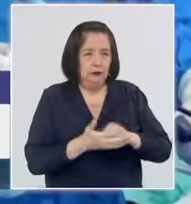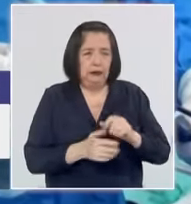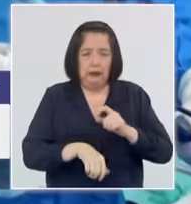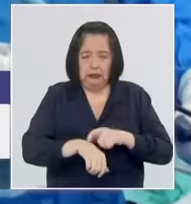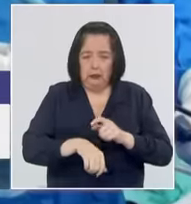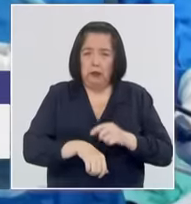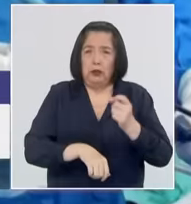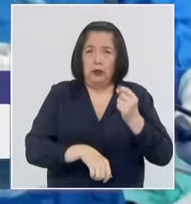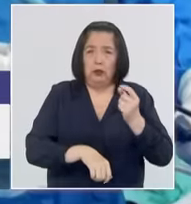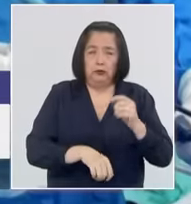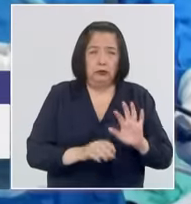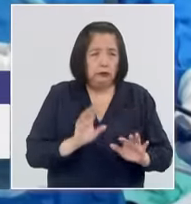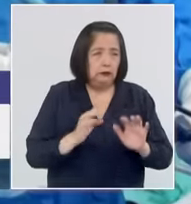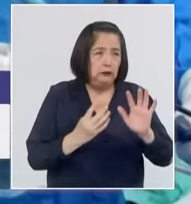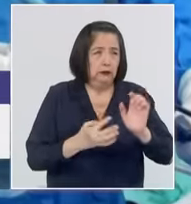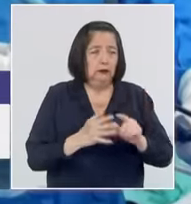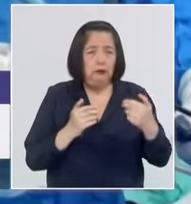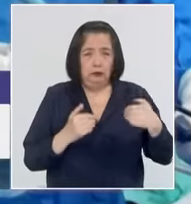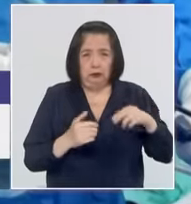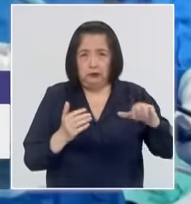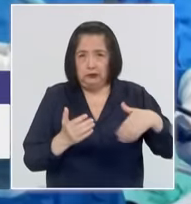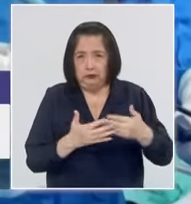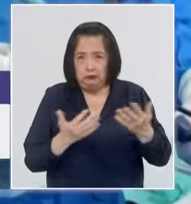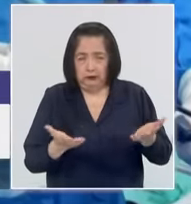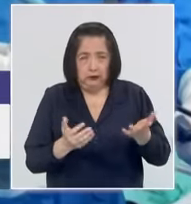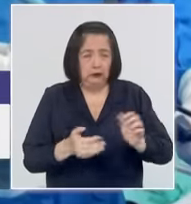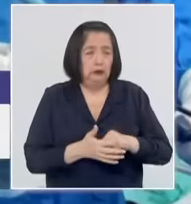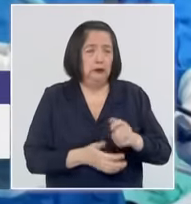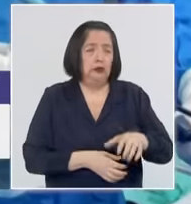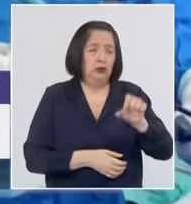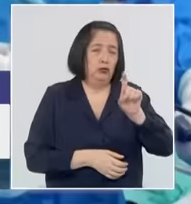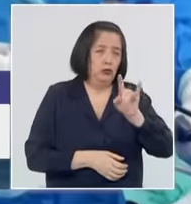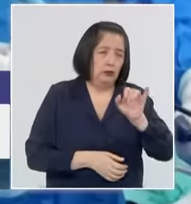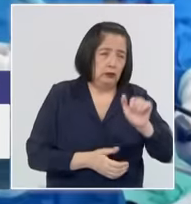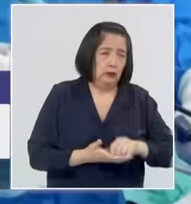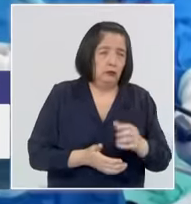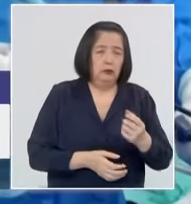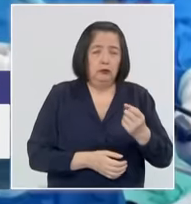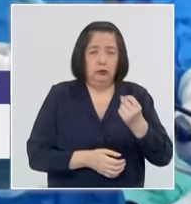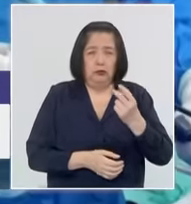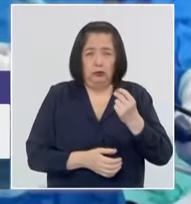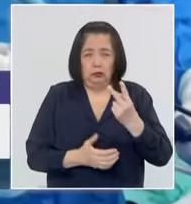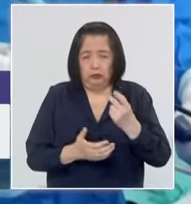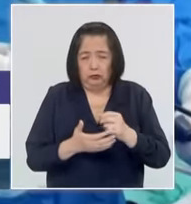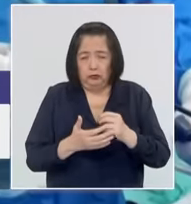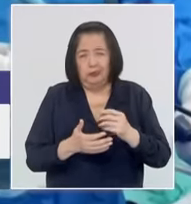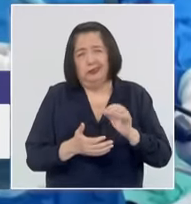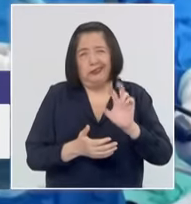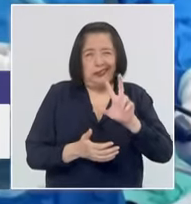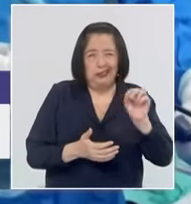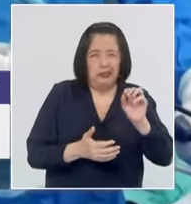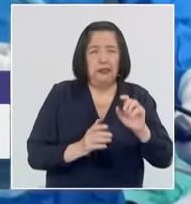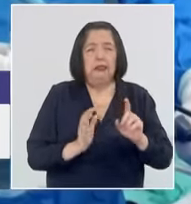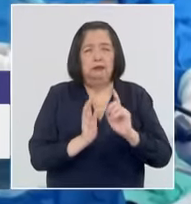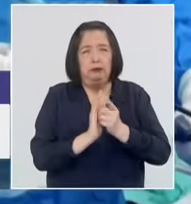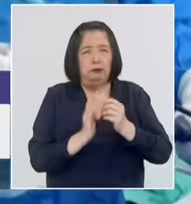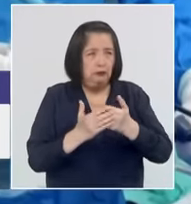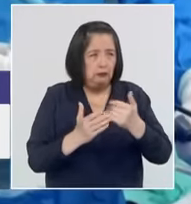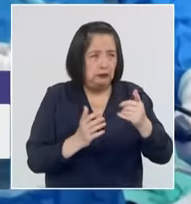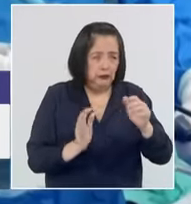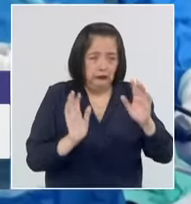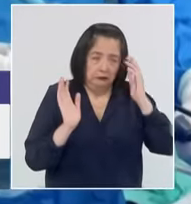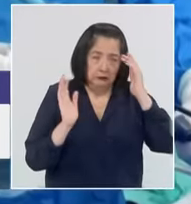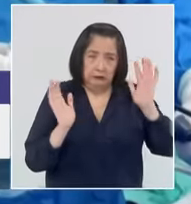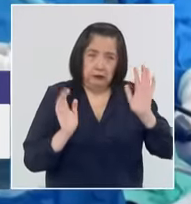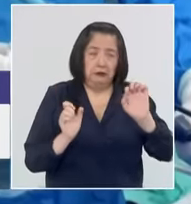Nosotros ya nos encontrábamos aquí registrando estas imágenes. Su salud ingresó cerca de media hora antes también y sigue aún en el interior. No